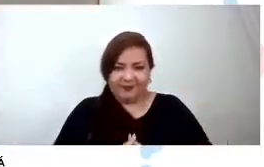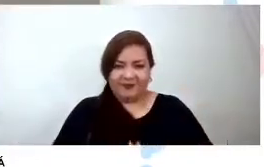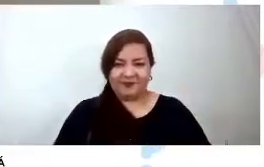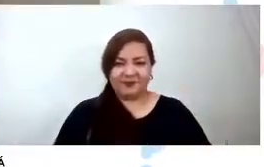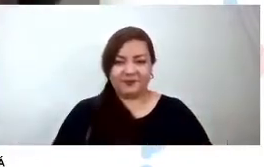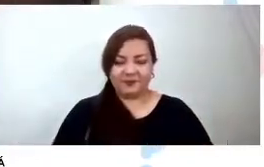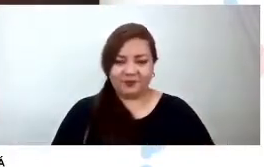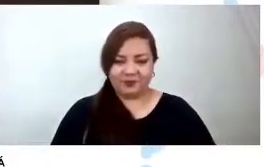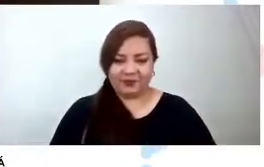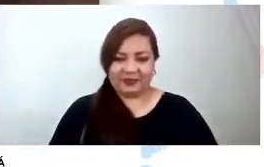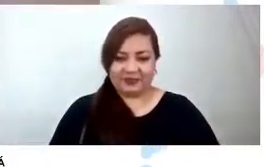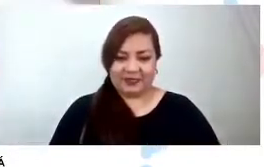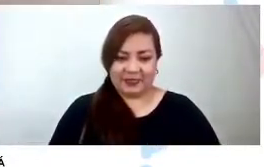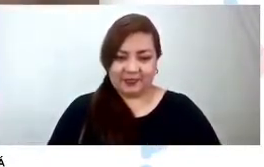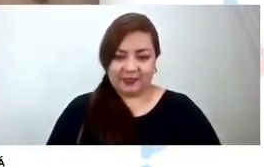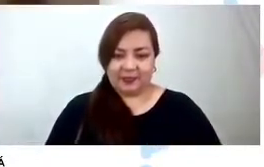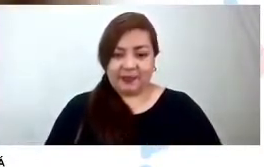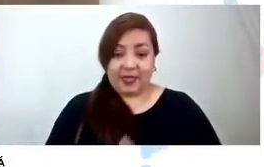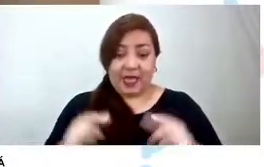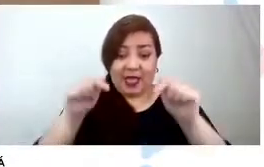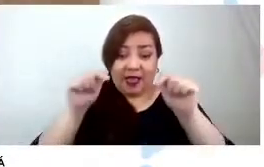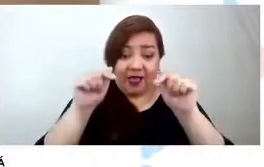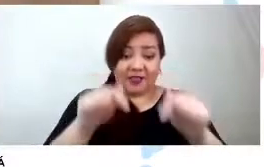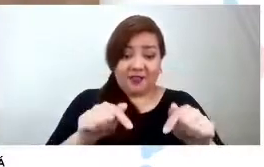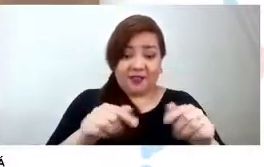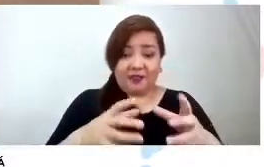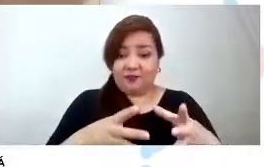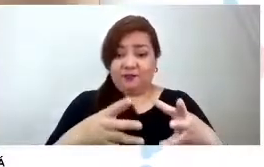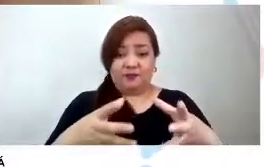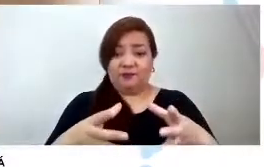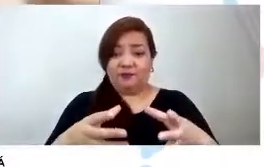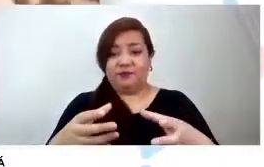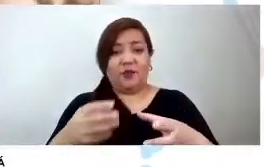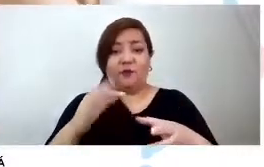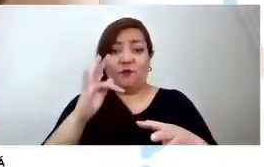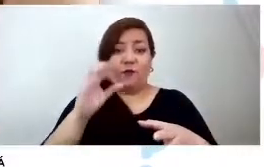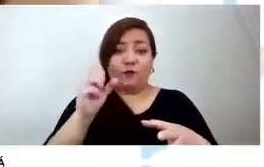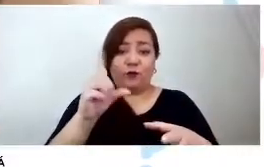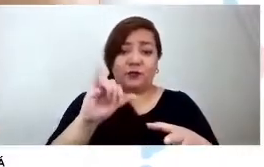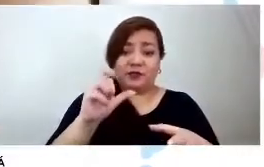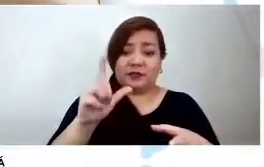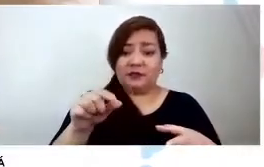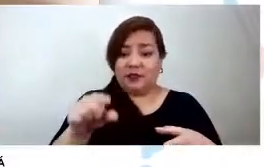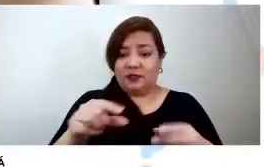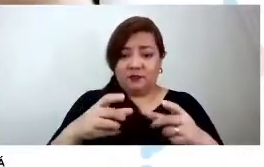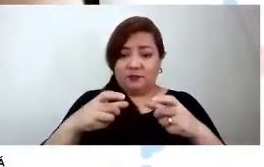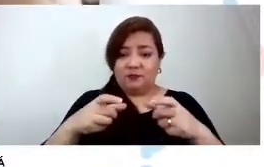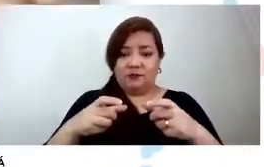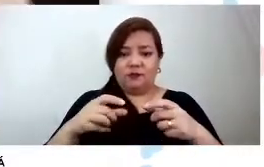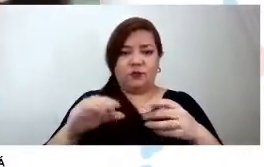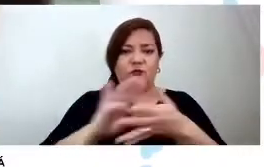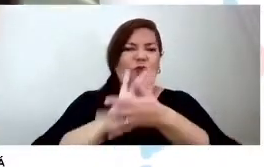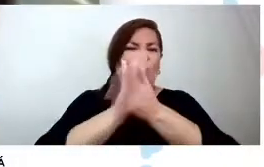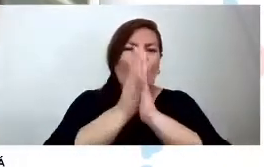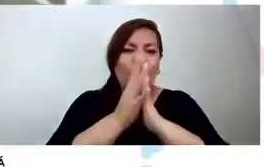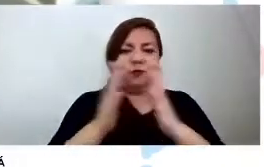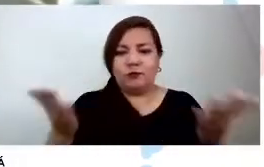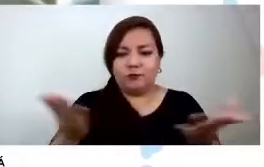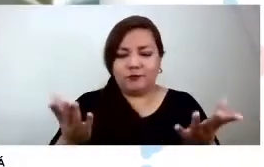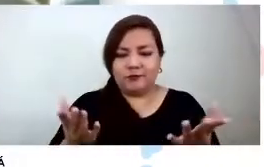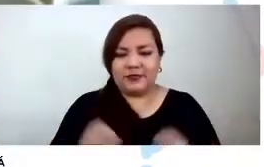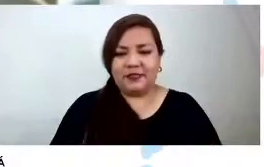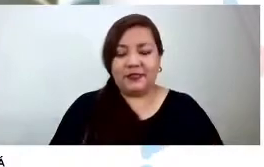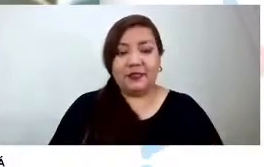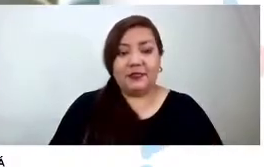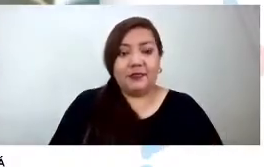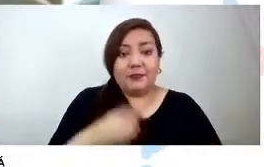Así es como llegan los restos fósiles al museo. No llega el ejemplar completo. Y tú vas a ver